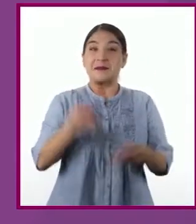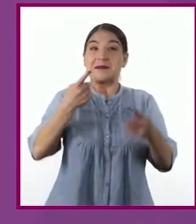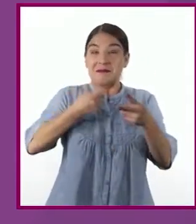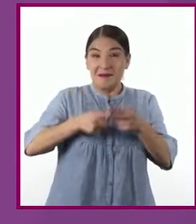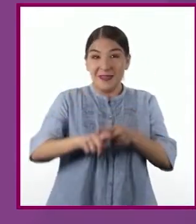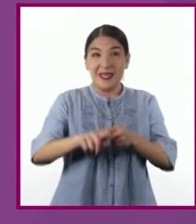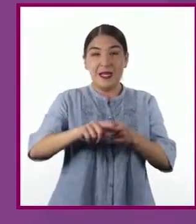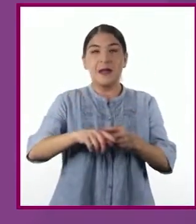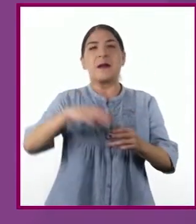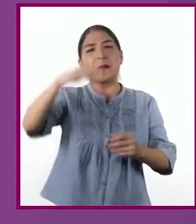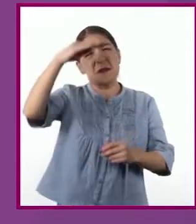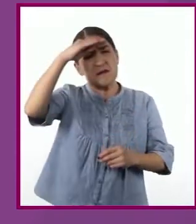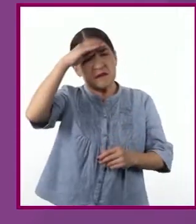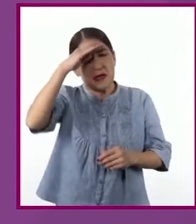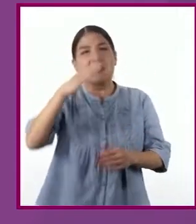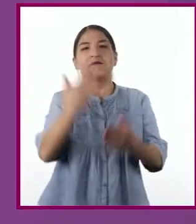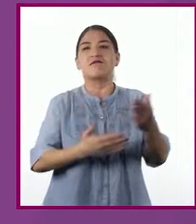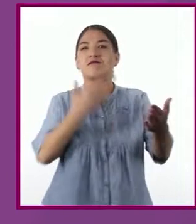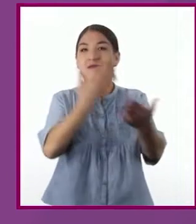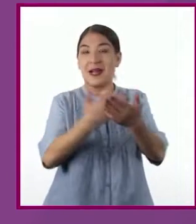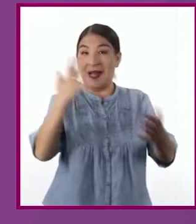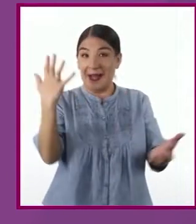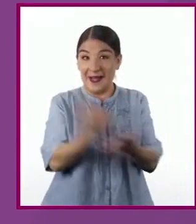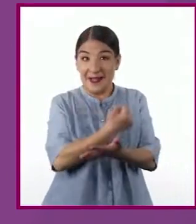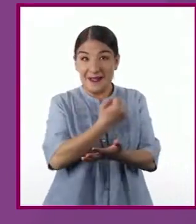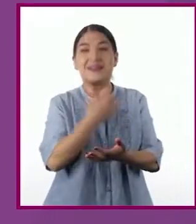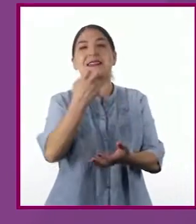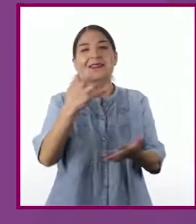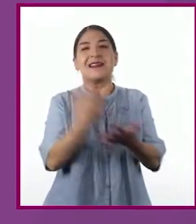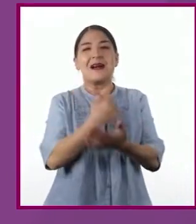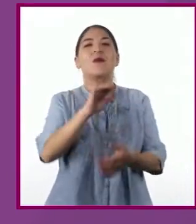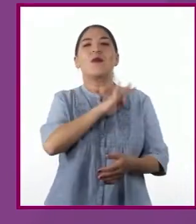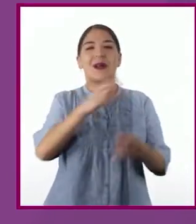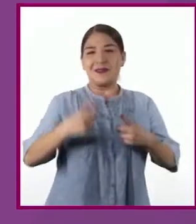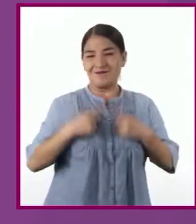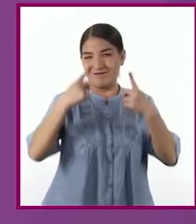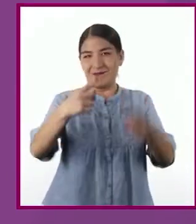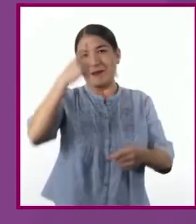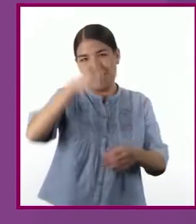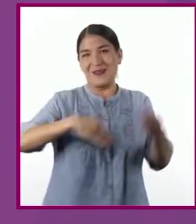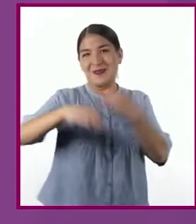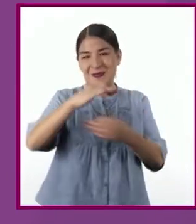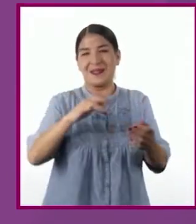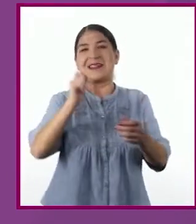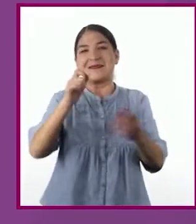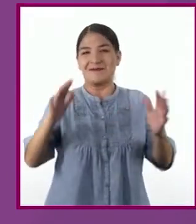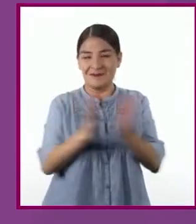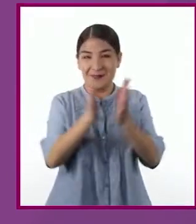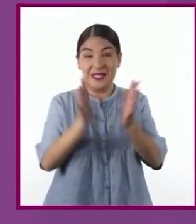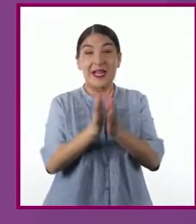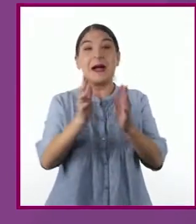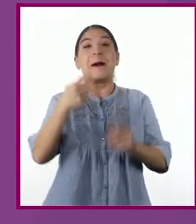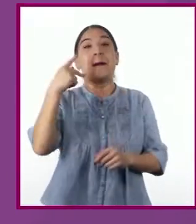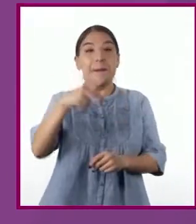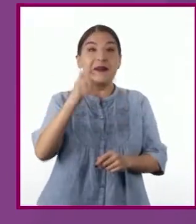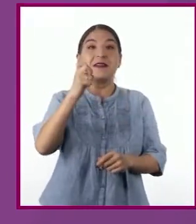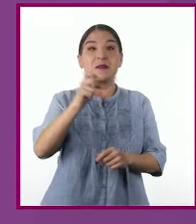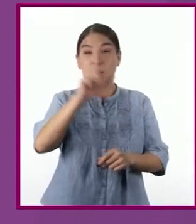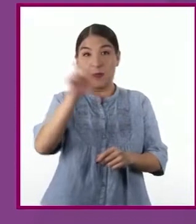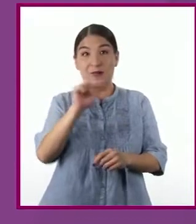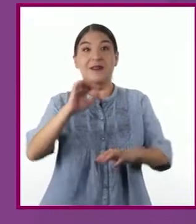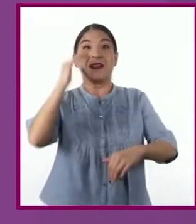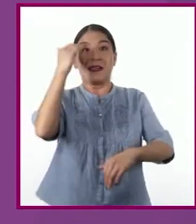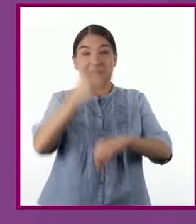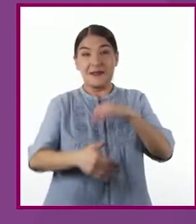Inicialmente se pensaba que la propuesta ganadora iba a dar la pauta para todos. Sin embargo, al final del acto